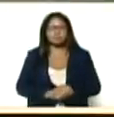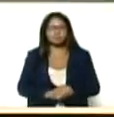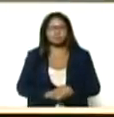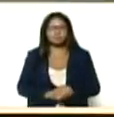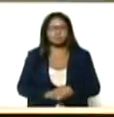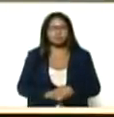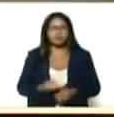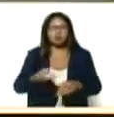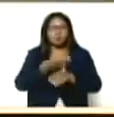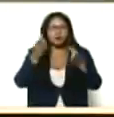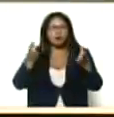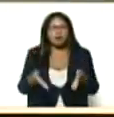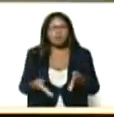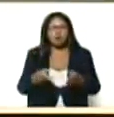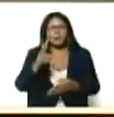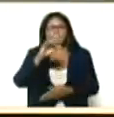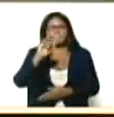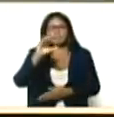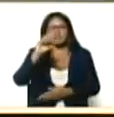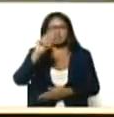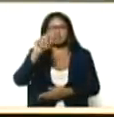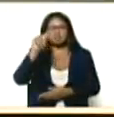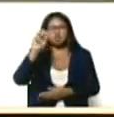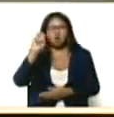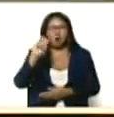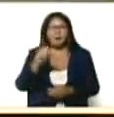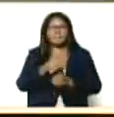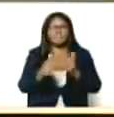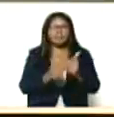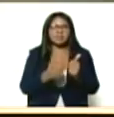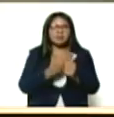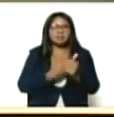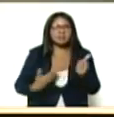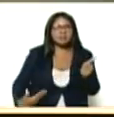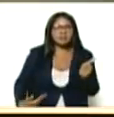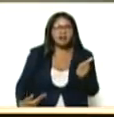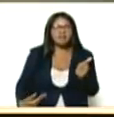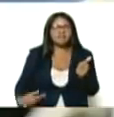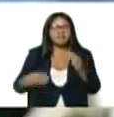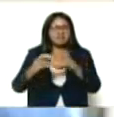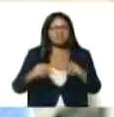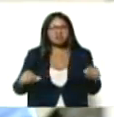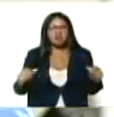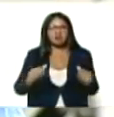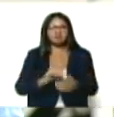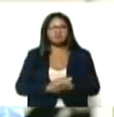El gobernador Víctor Clark, vicepresidente territorial de Lara y Falcón.